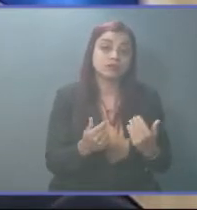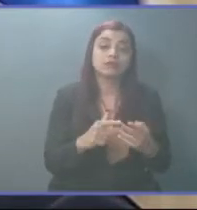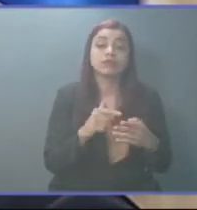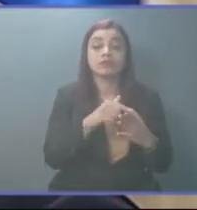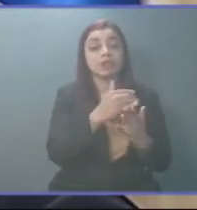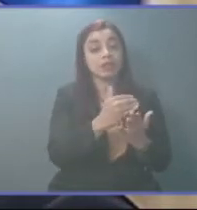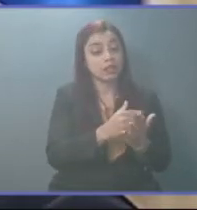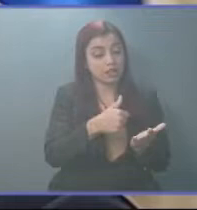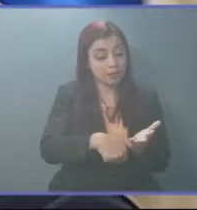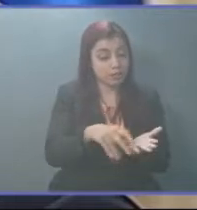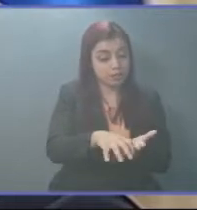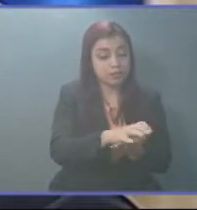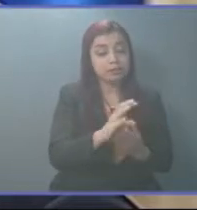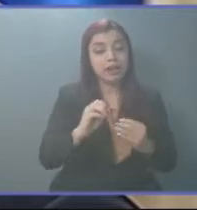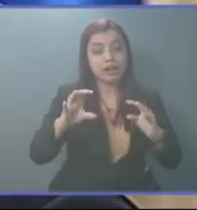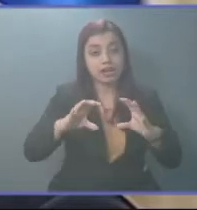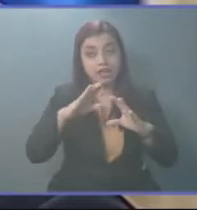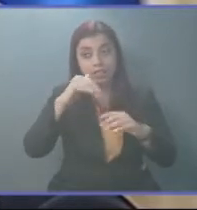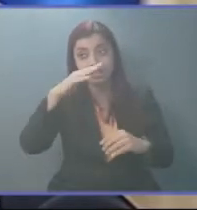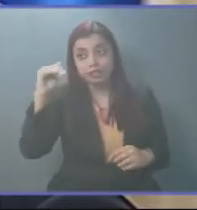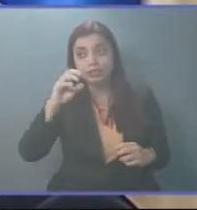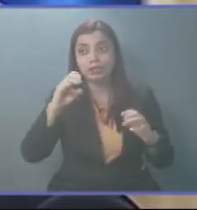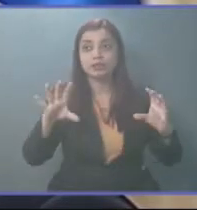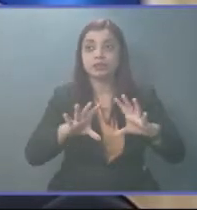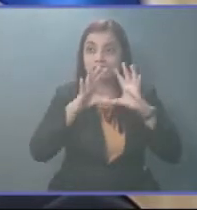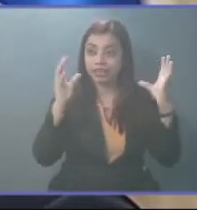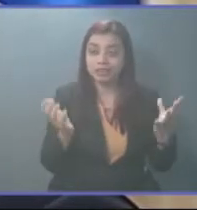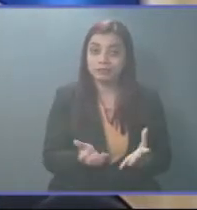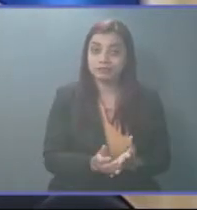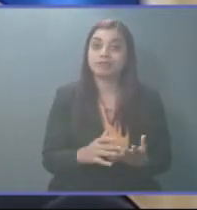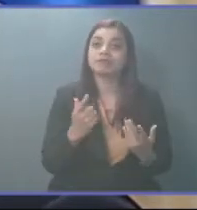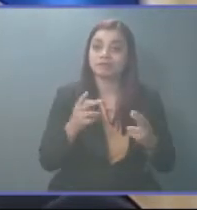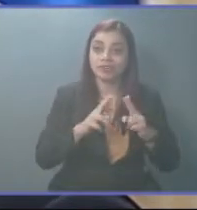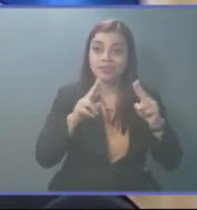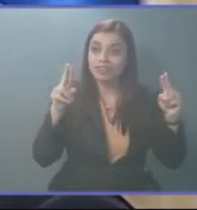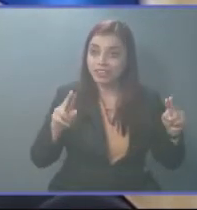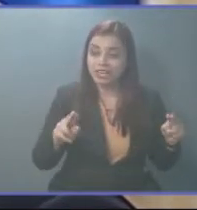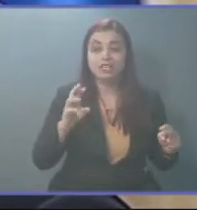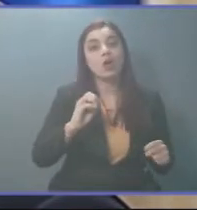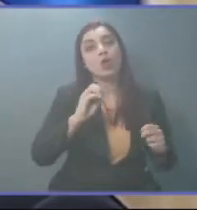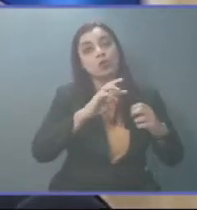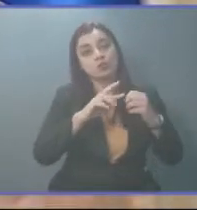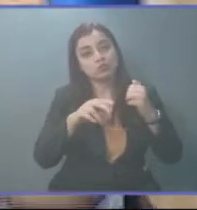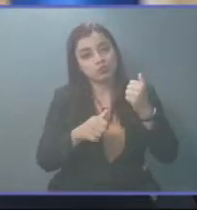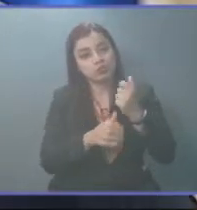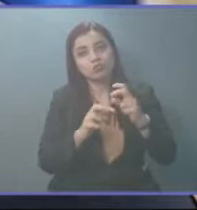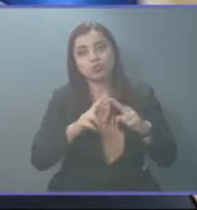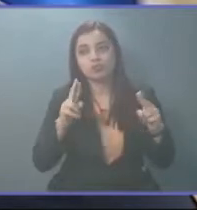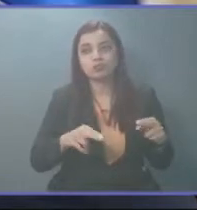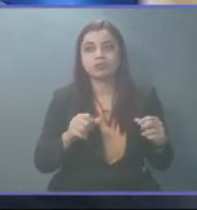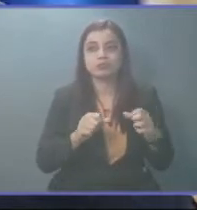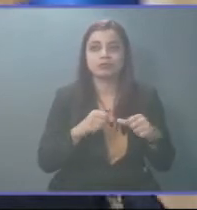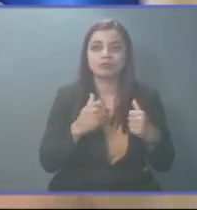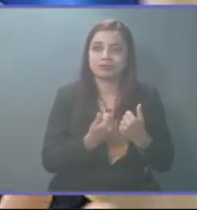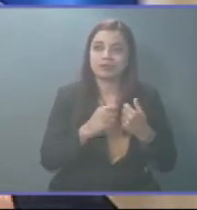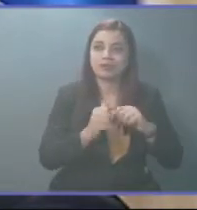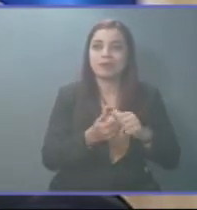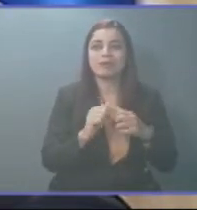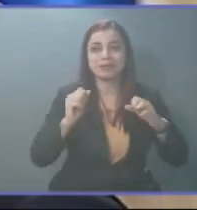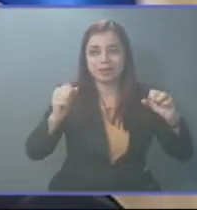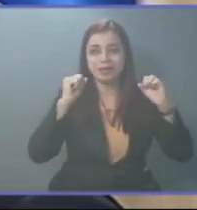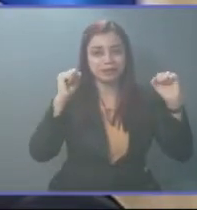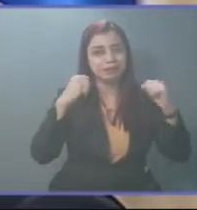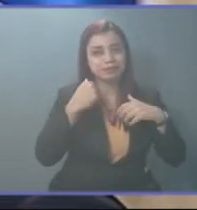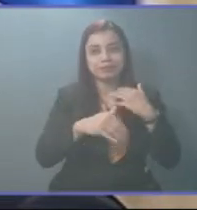ámbitos municipal, nacional e internacional. Las federaciones, subfederaciones y asociaciones deportivas podrán